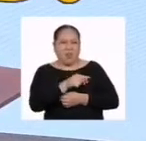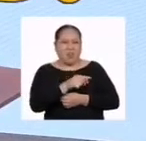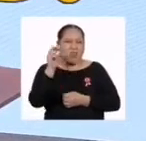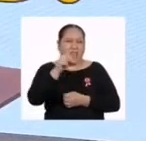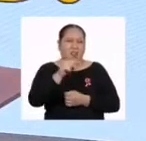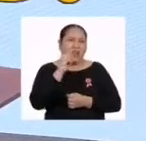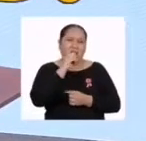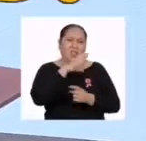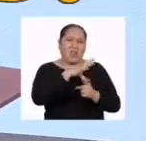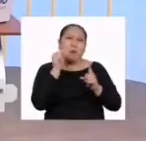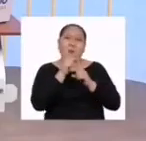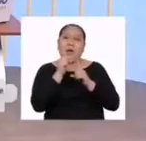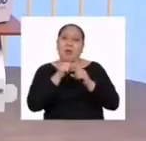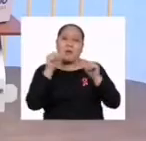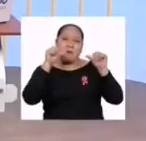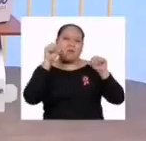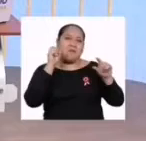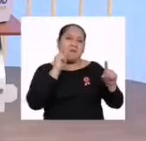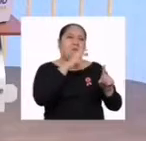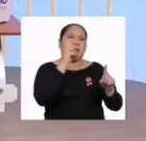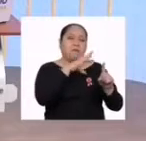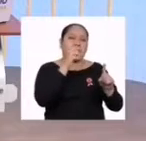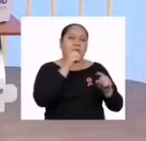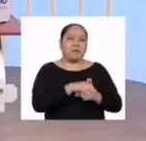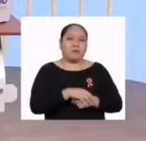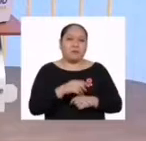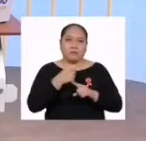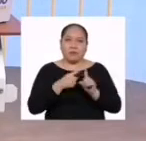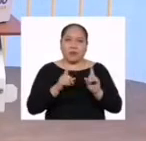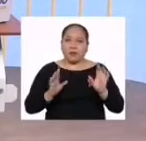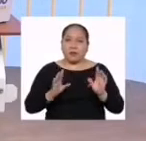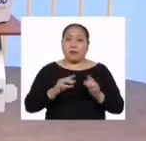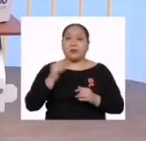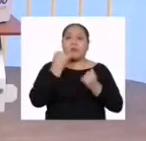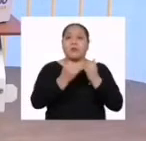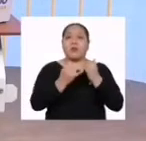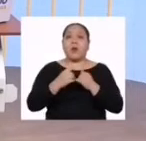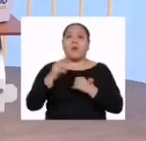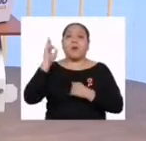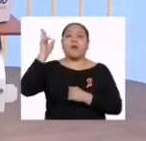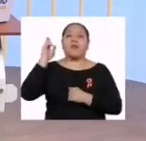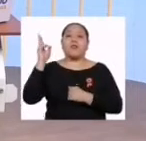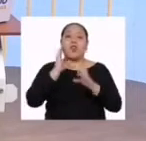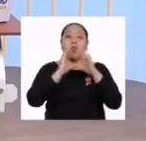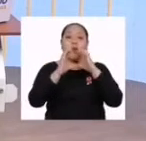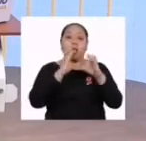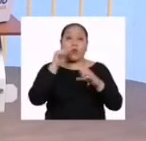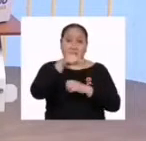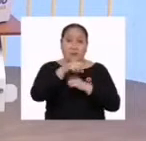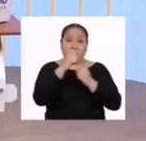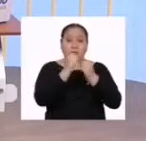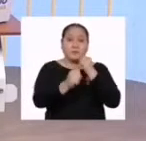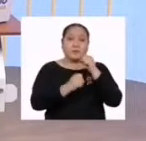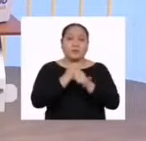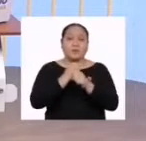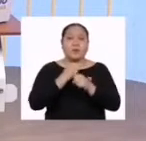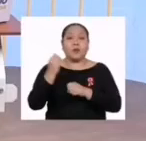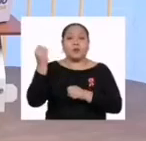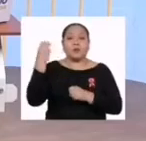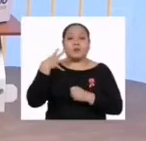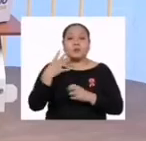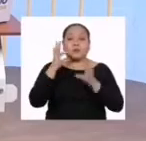con palabras violentas. Pero todo eso terminó cuando nuestra profesora de comunicación de ese año nos habló de